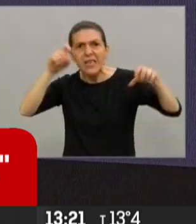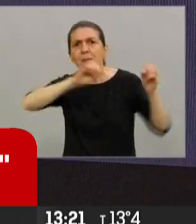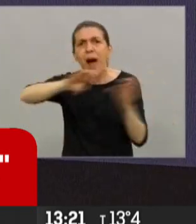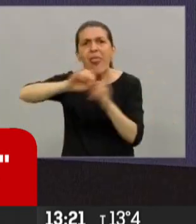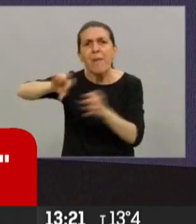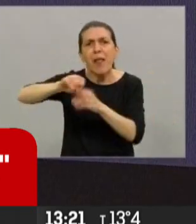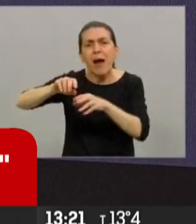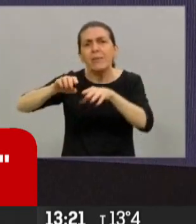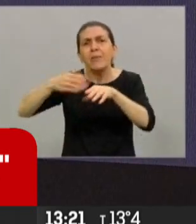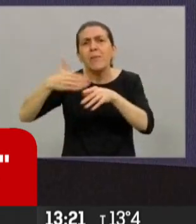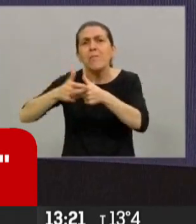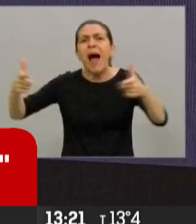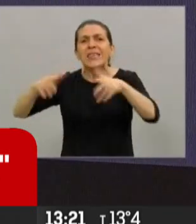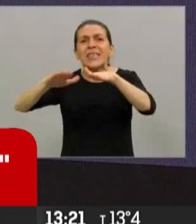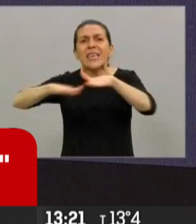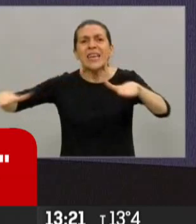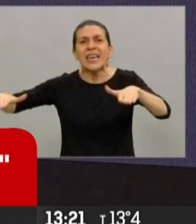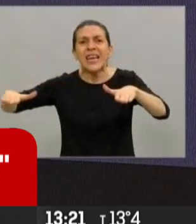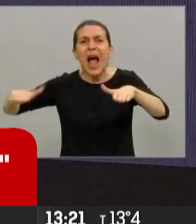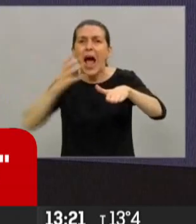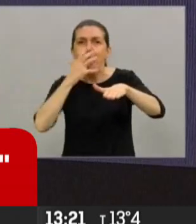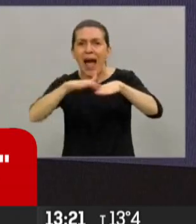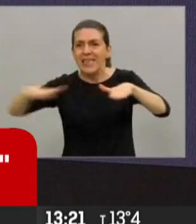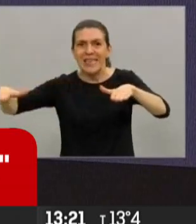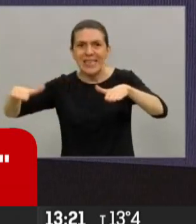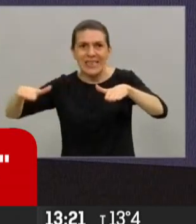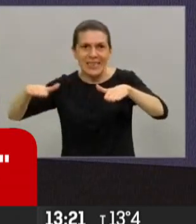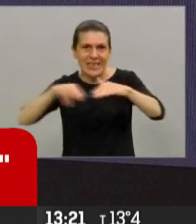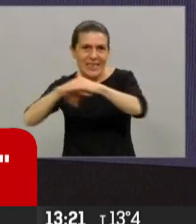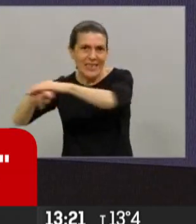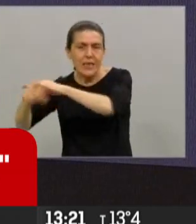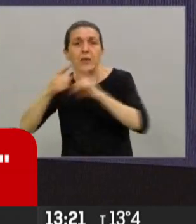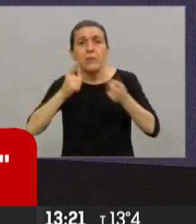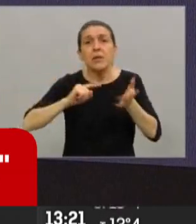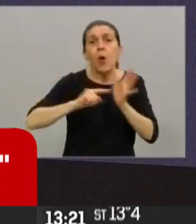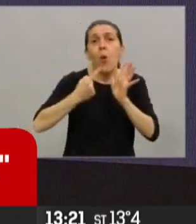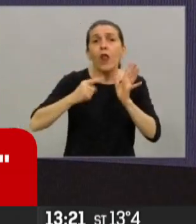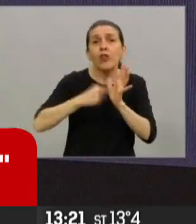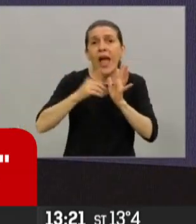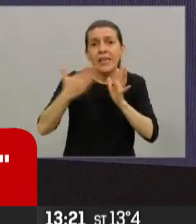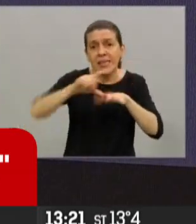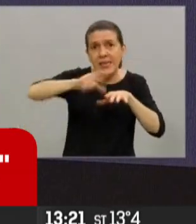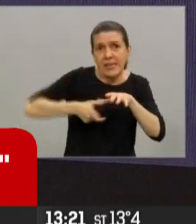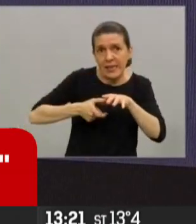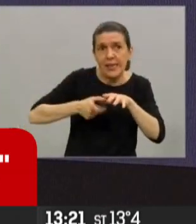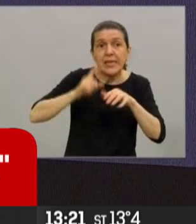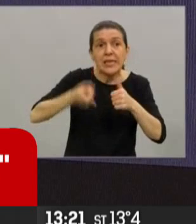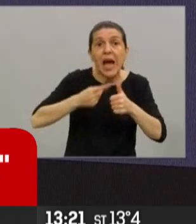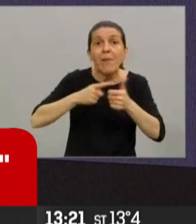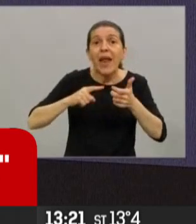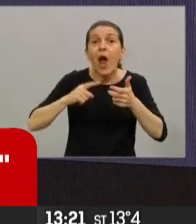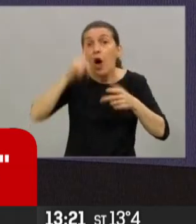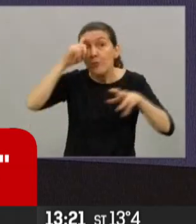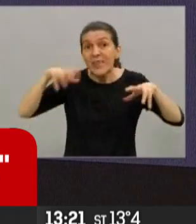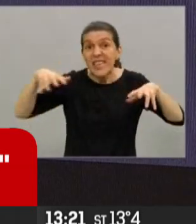día, la ocupación, estamos hablando en este caso del área metropolitana de Buenos Aires, la ocupación de